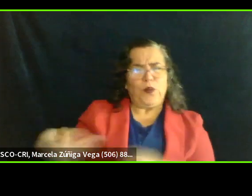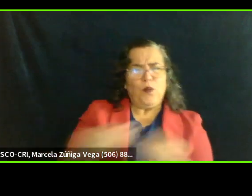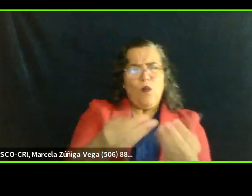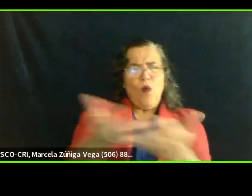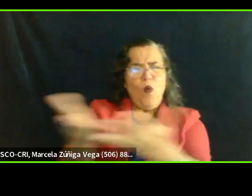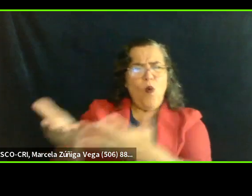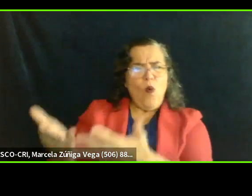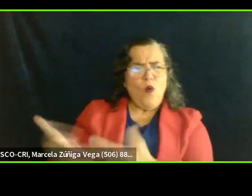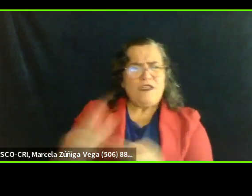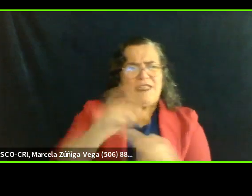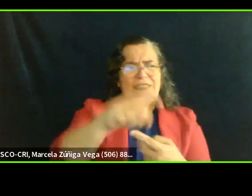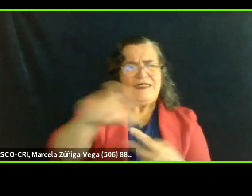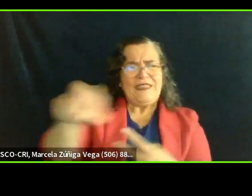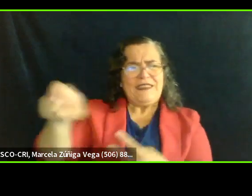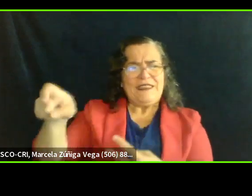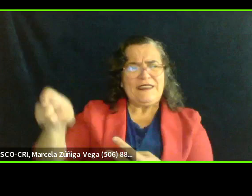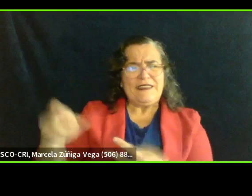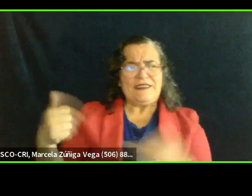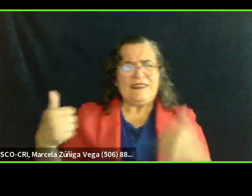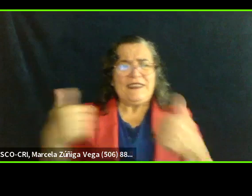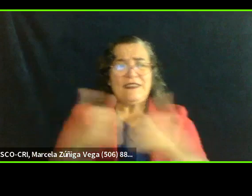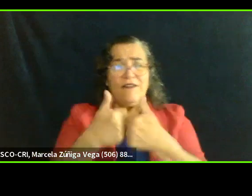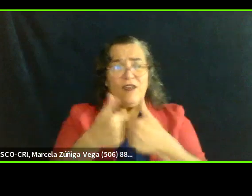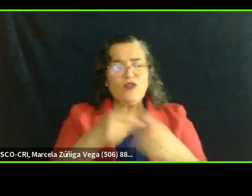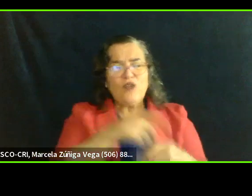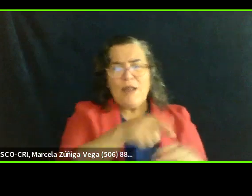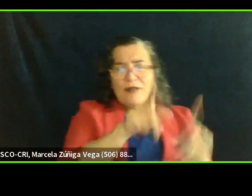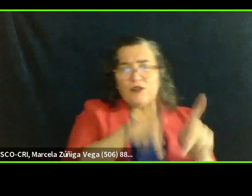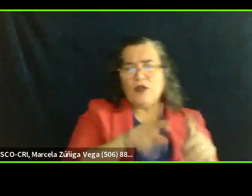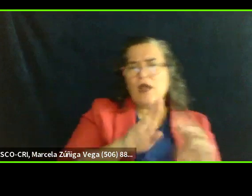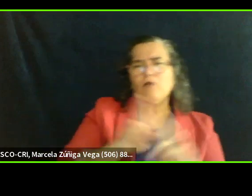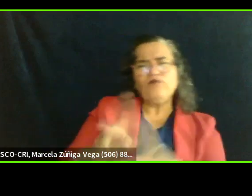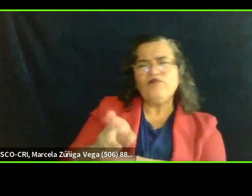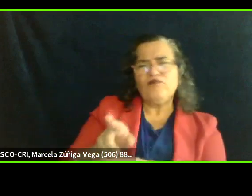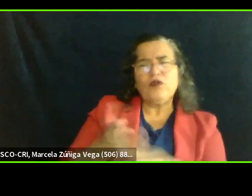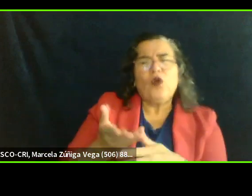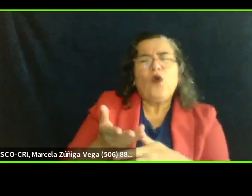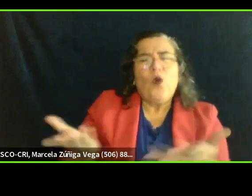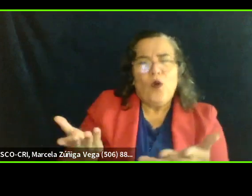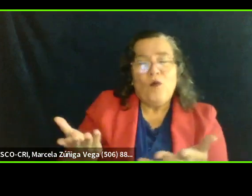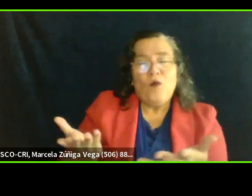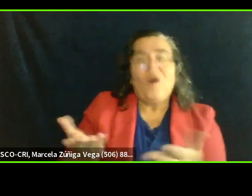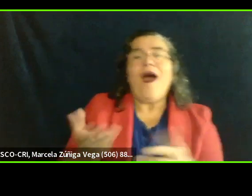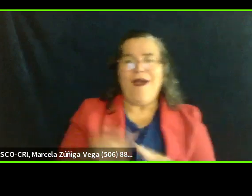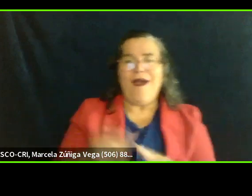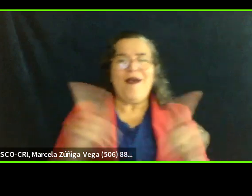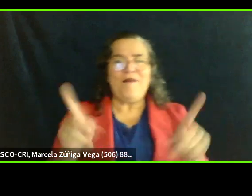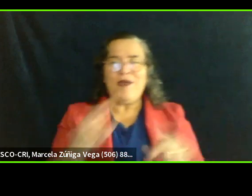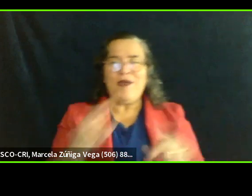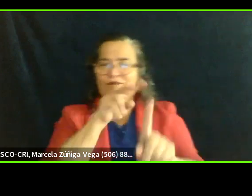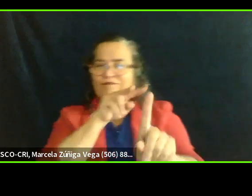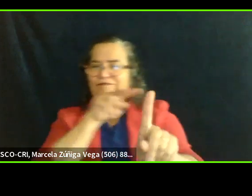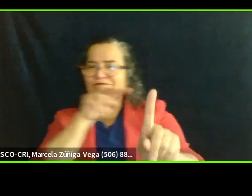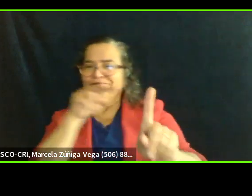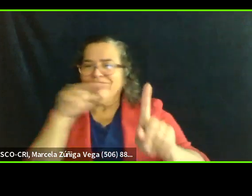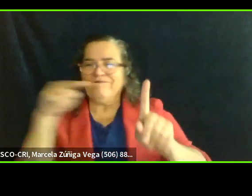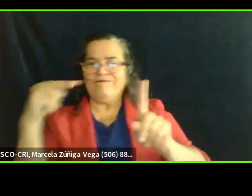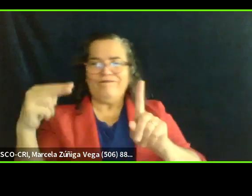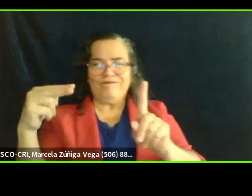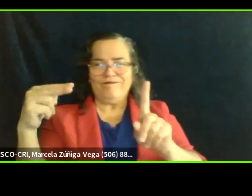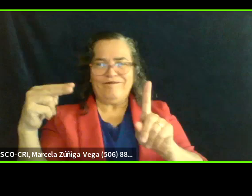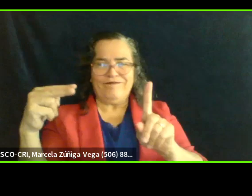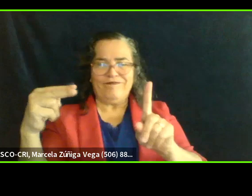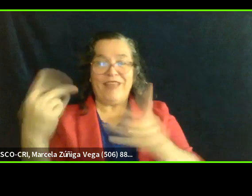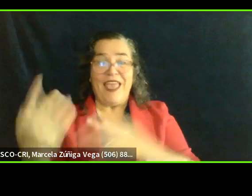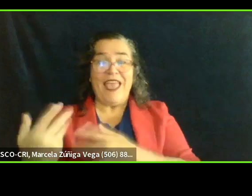necesidades y desafíos que tiene el mundo actual. Pero yo creo que hay que tener una mirada de esperanza, que es muy importante, que lo necesitan los